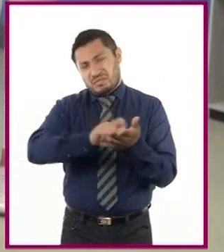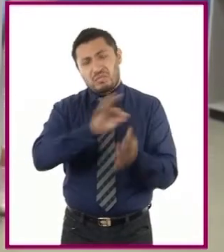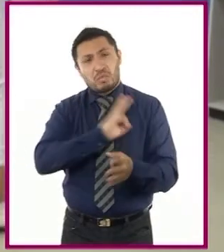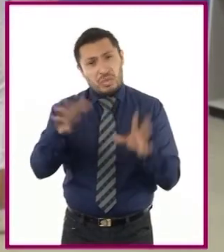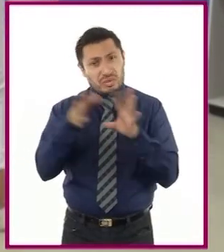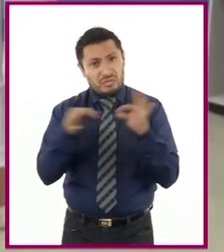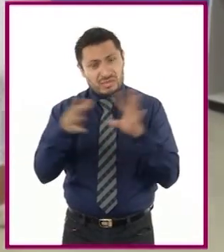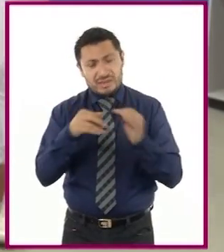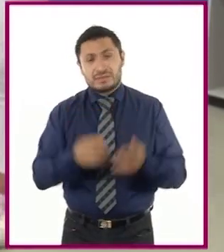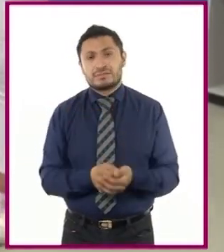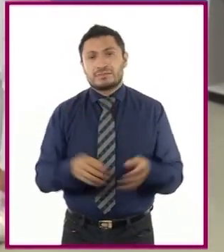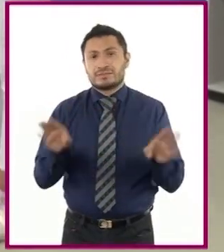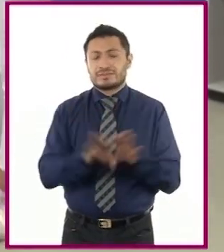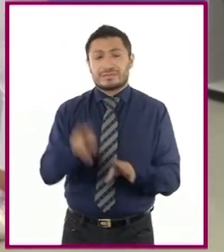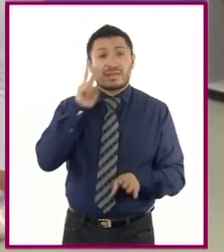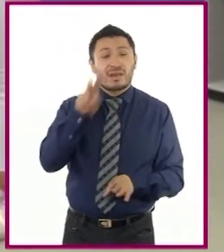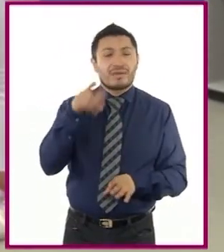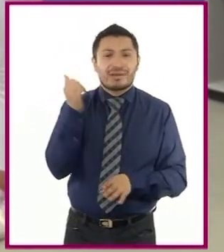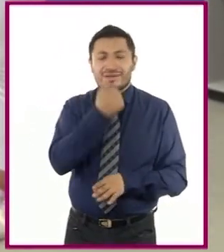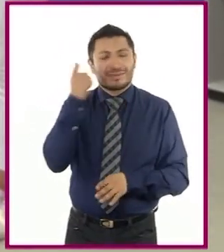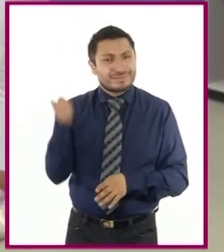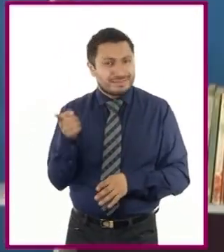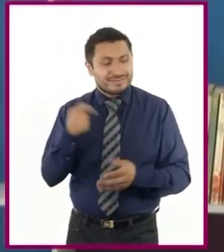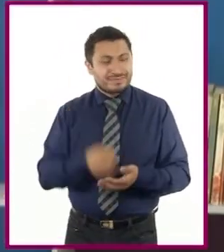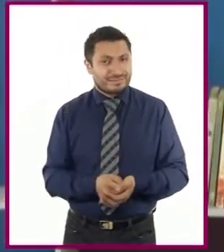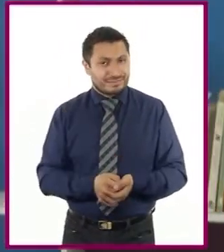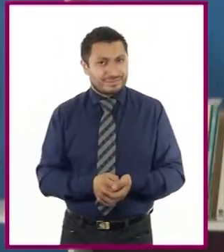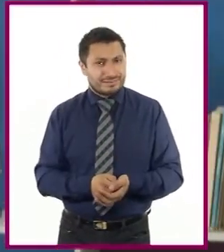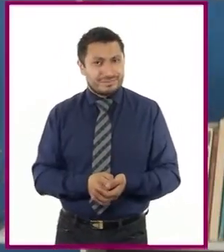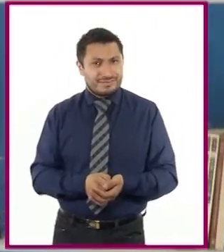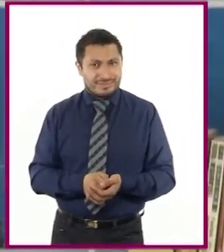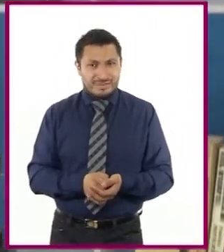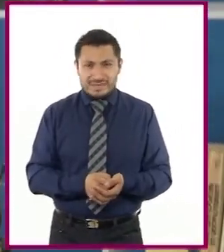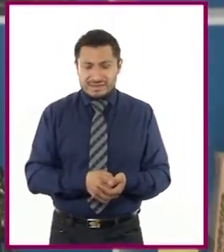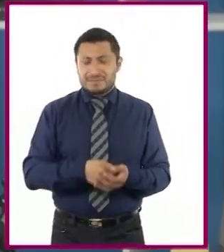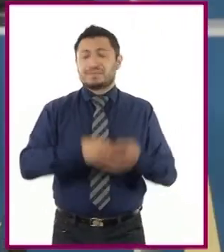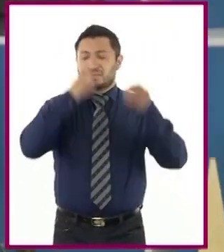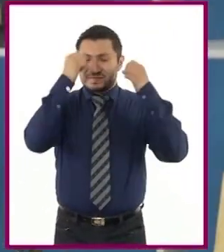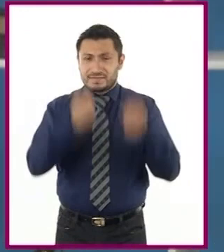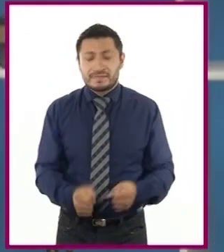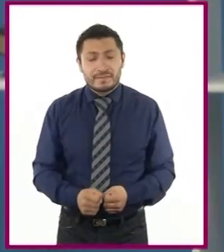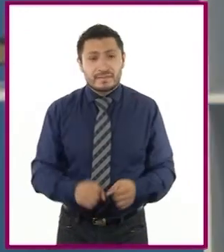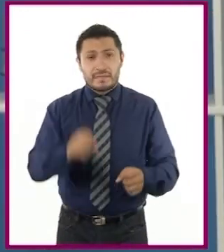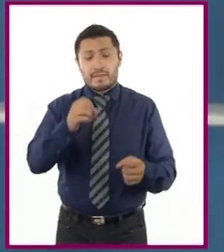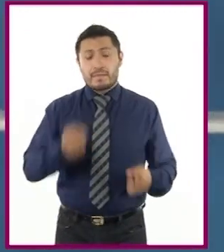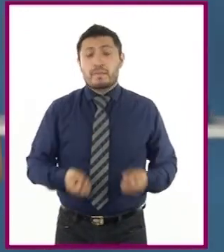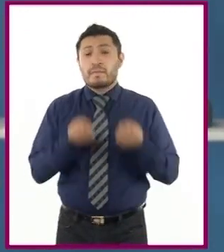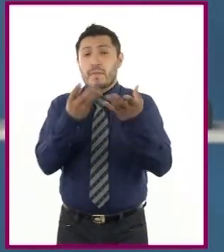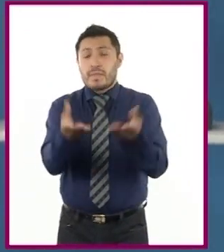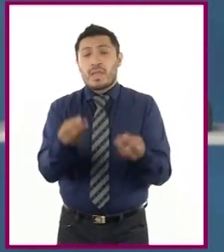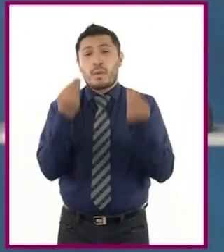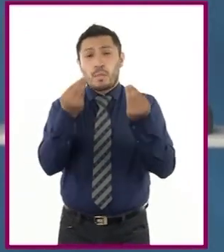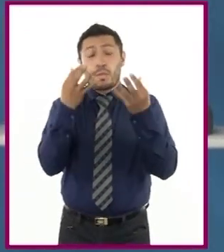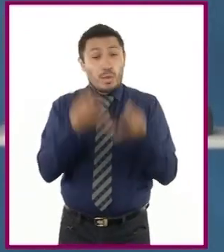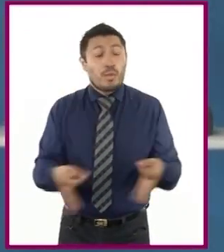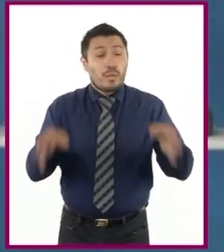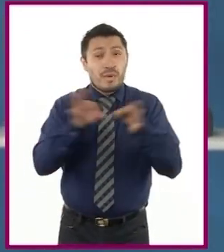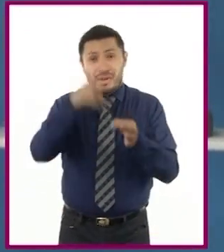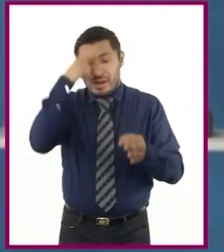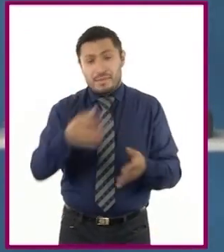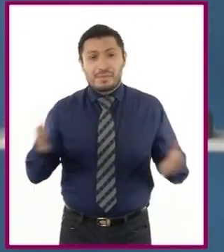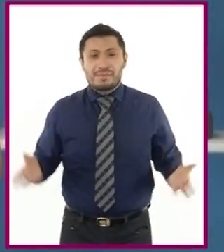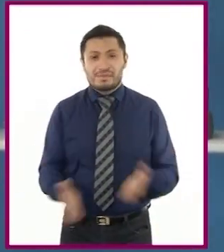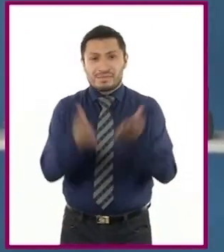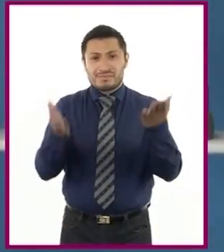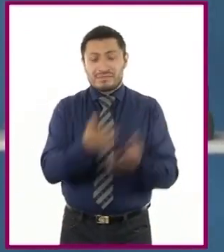¿Qué les pareció el comentario del alumno Santiago Salinas? Sin duda, es una aportación muy útil para motivar a los